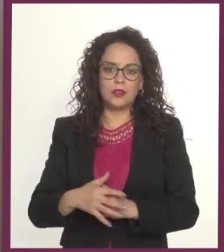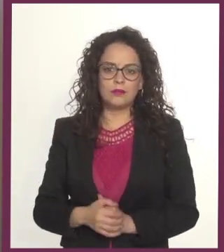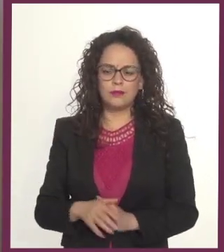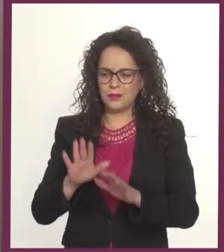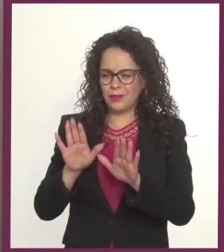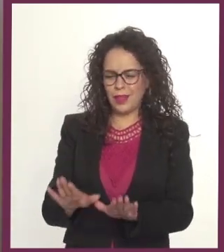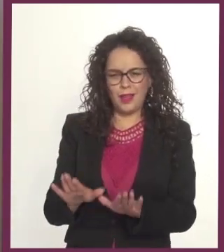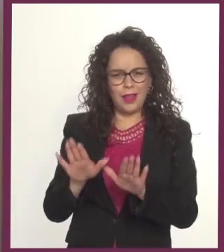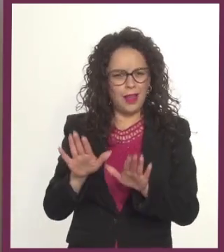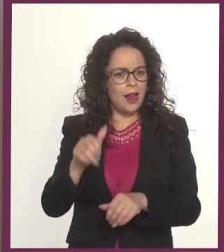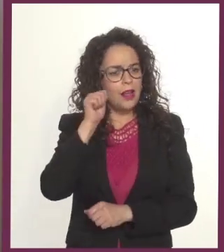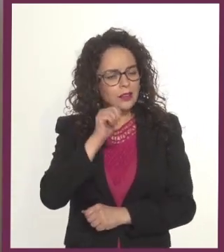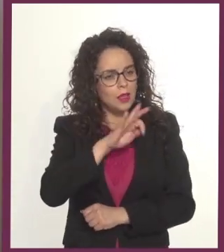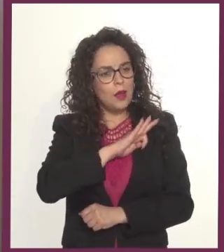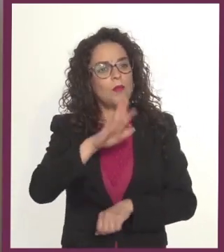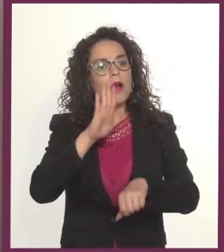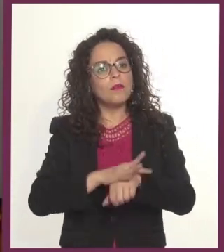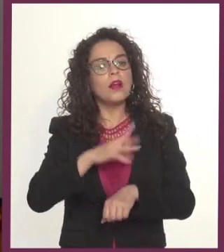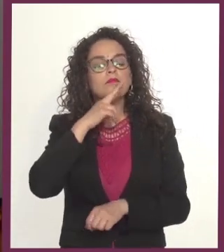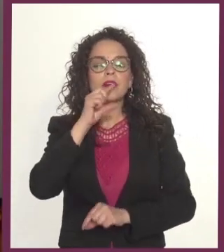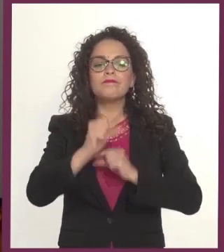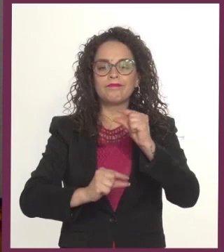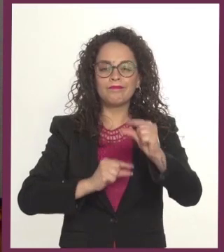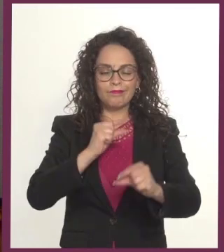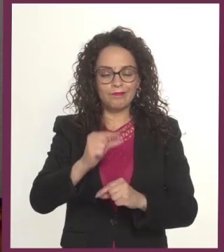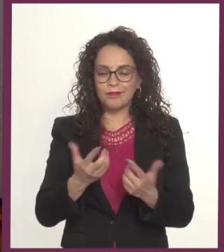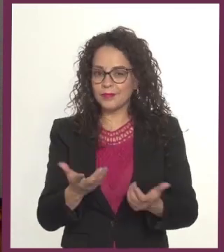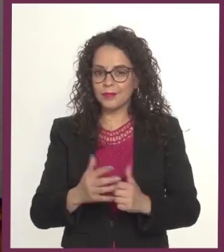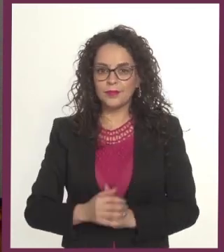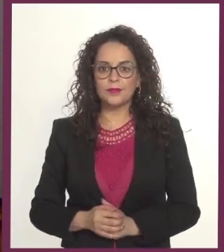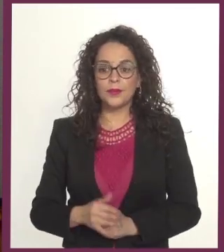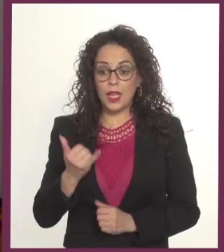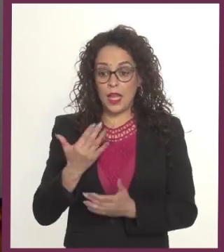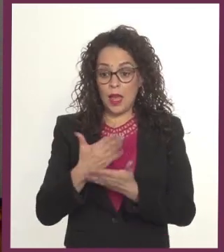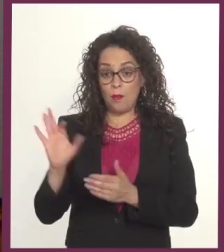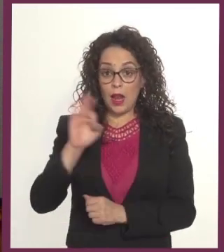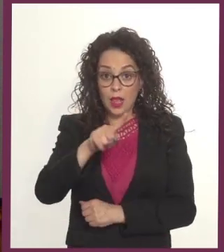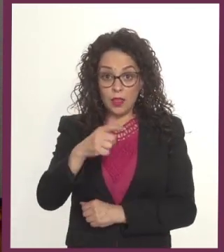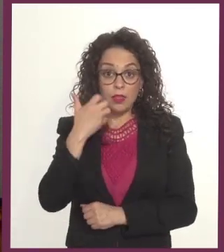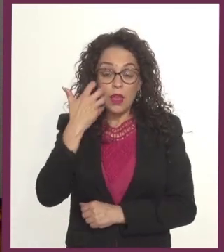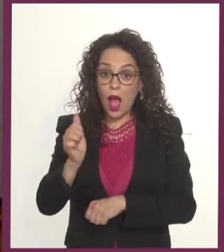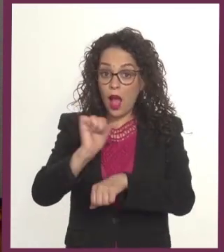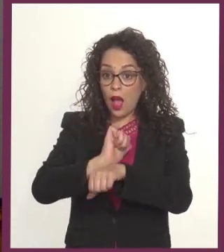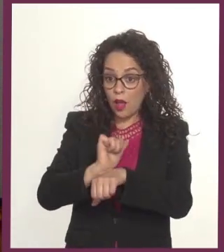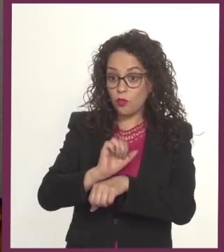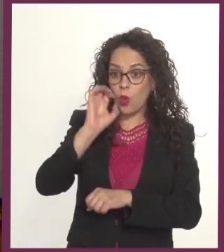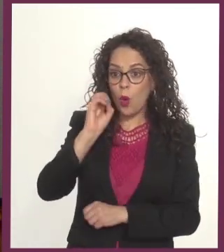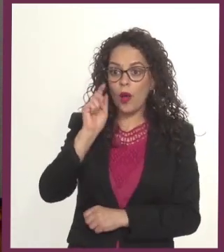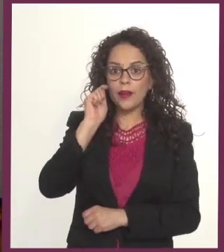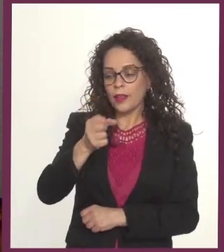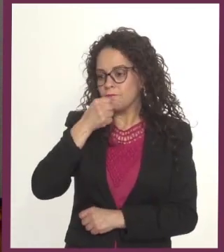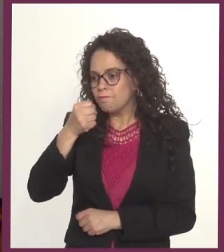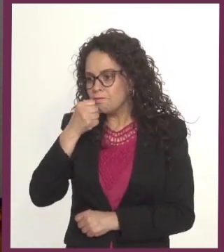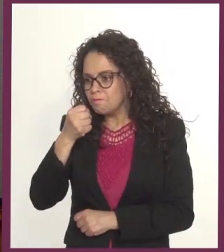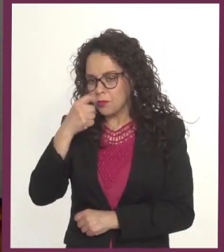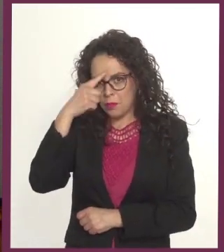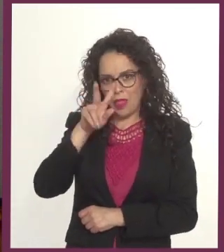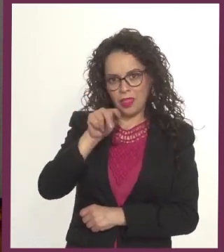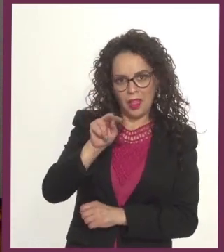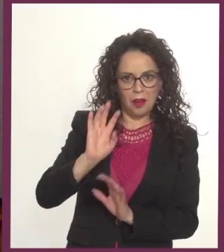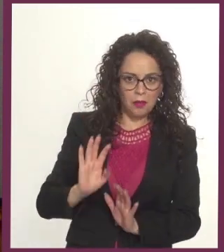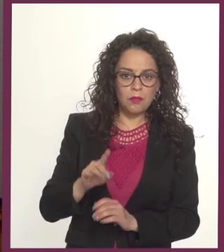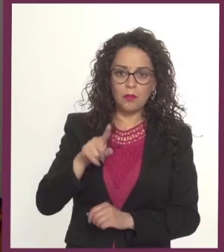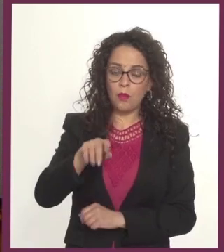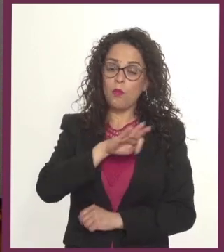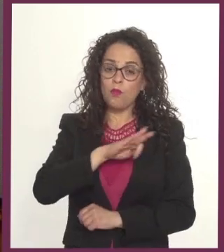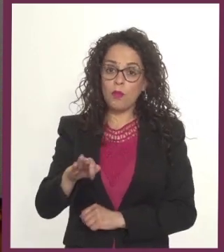cálmate. Siempre se puede mejorar en todo. Además, si quieres dedicarte a la actuación o volverte conductor de televisión,